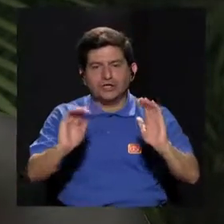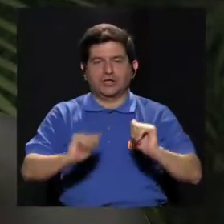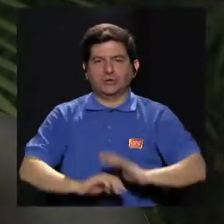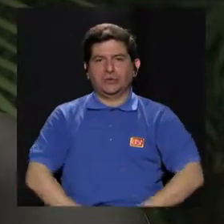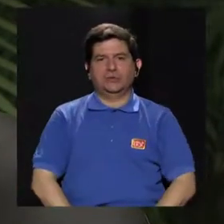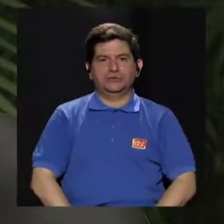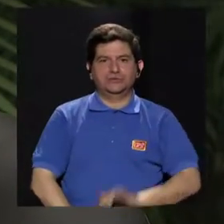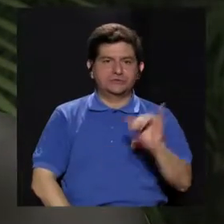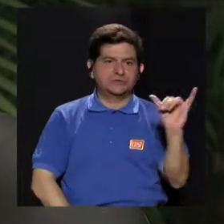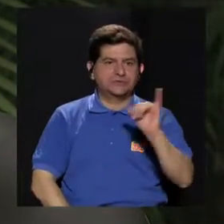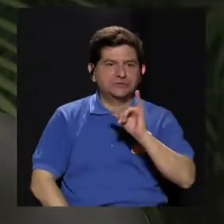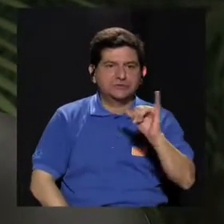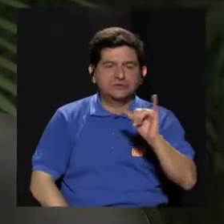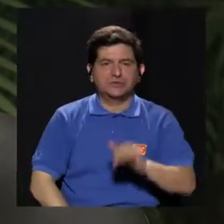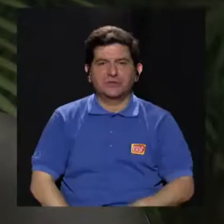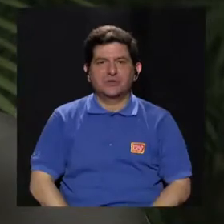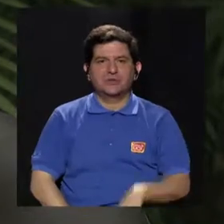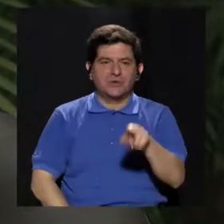los niños